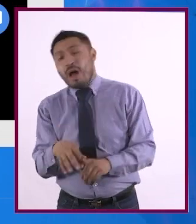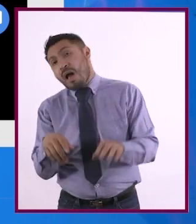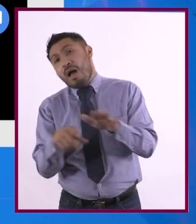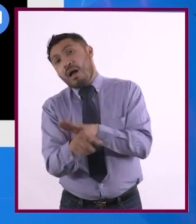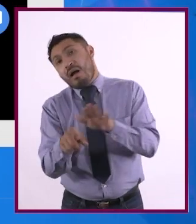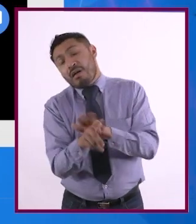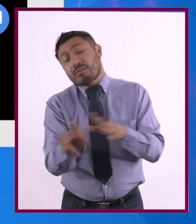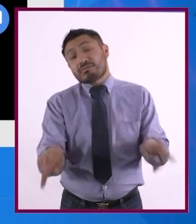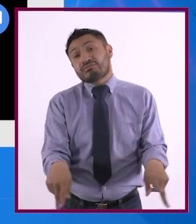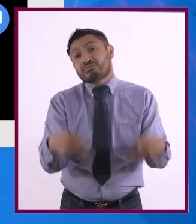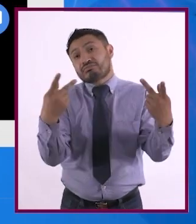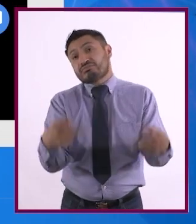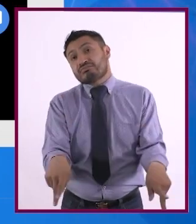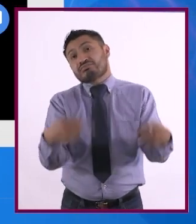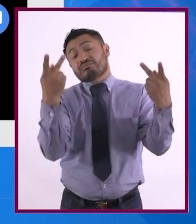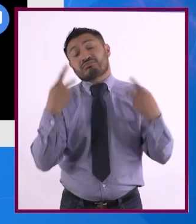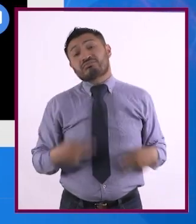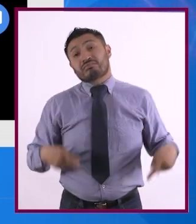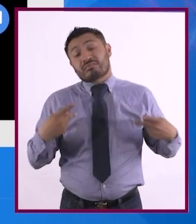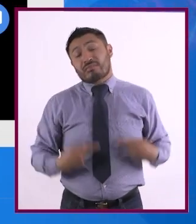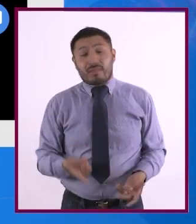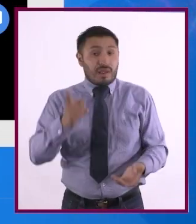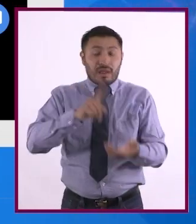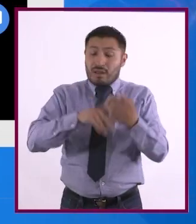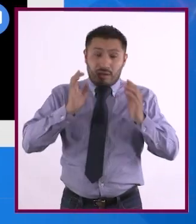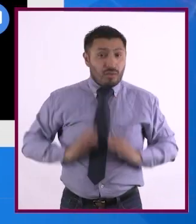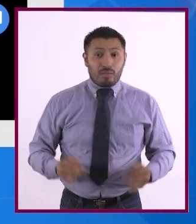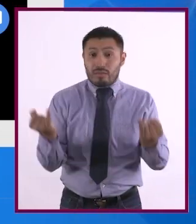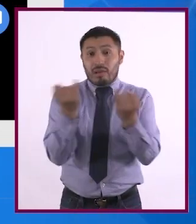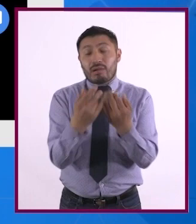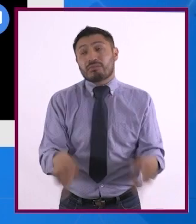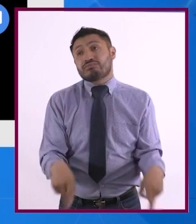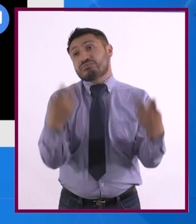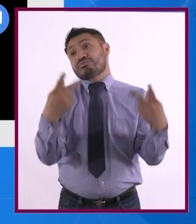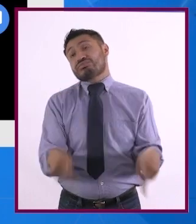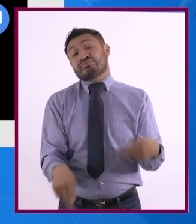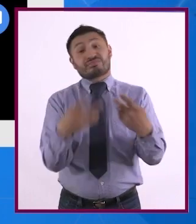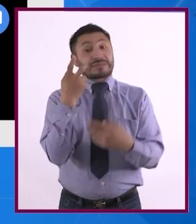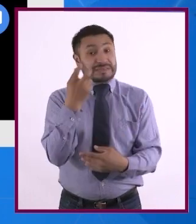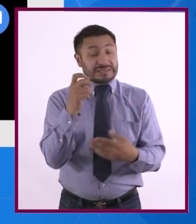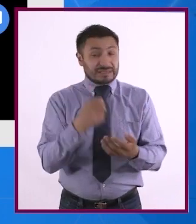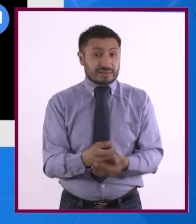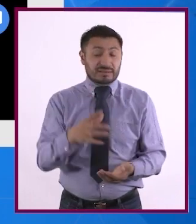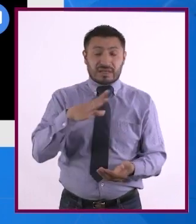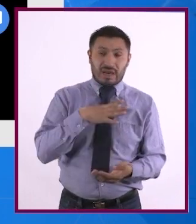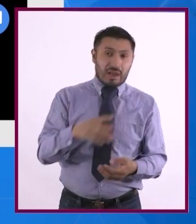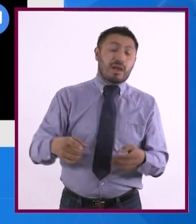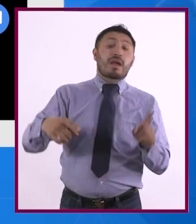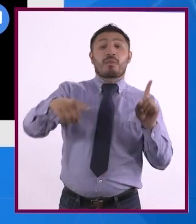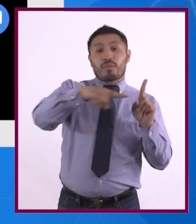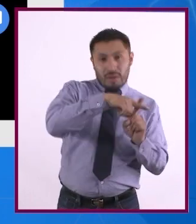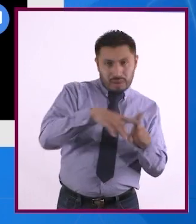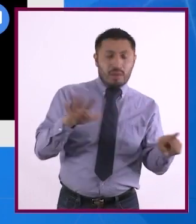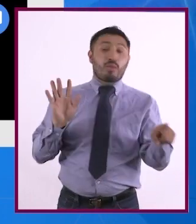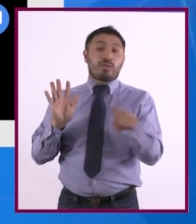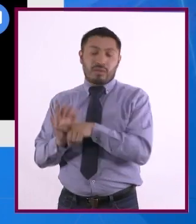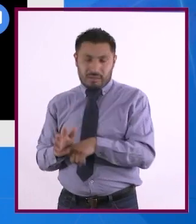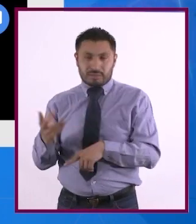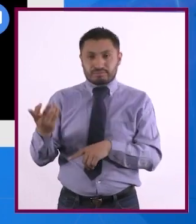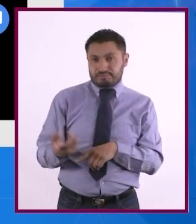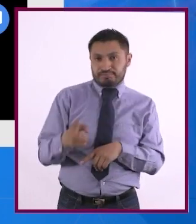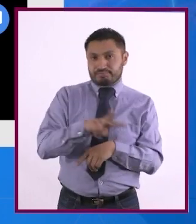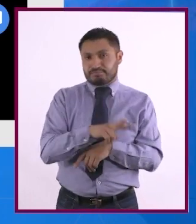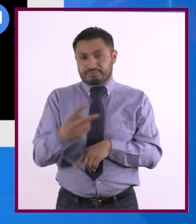de personas y obviamente de tráfico de órganos. Entonces, creo que hay asuntos positivos y hay asuntos negativos en el